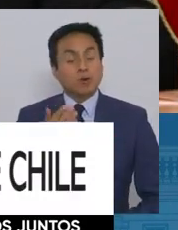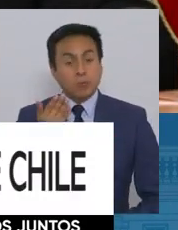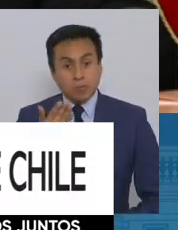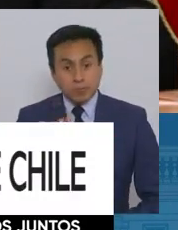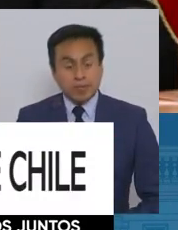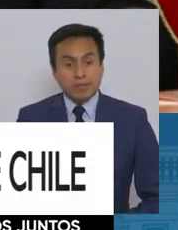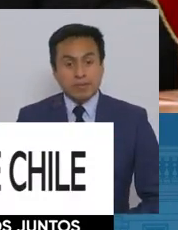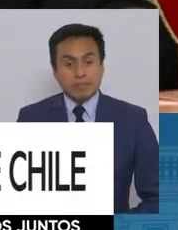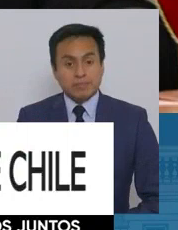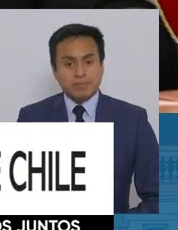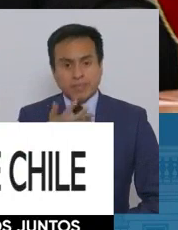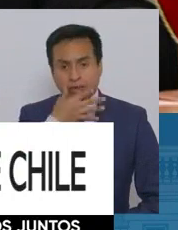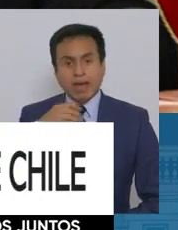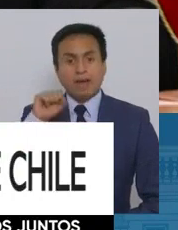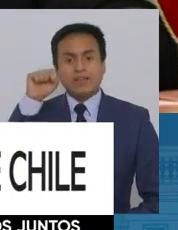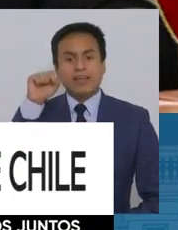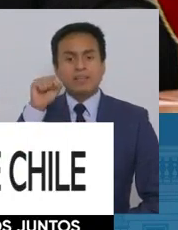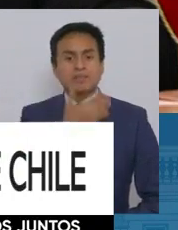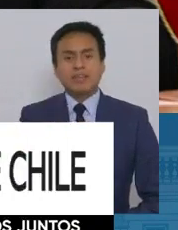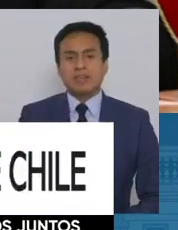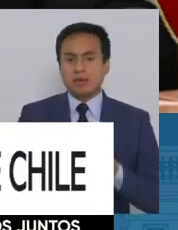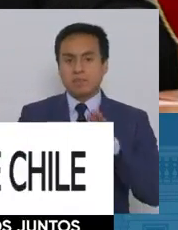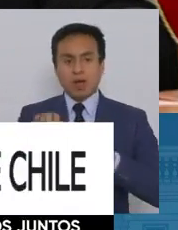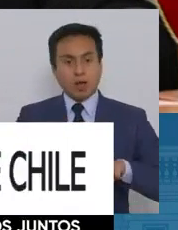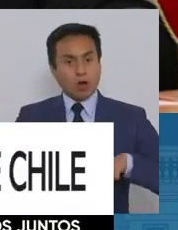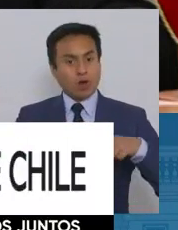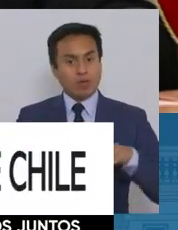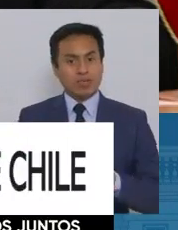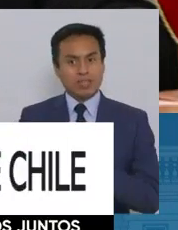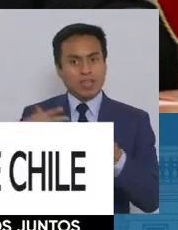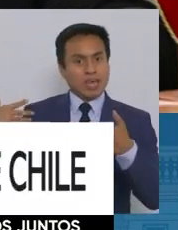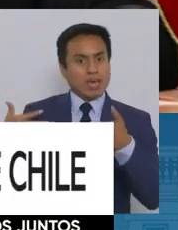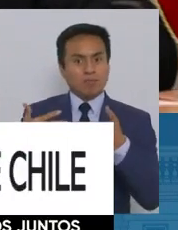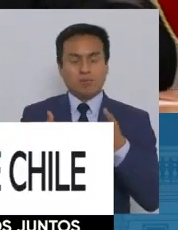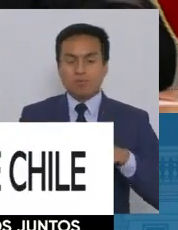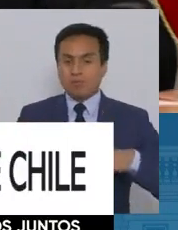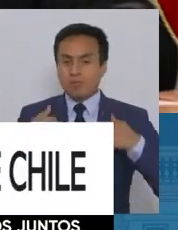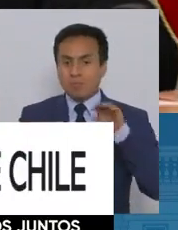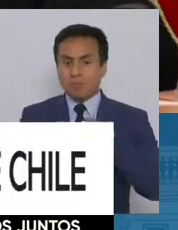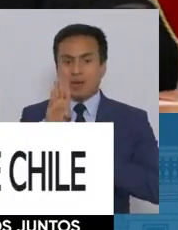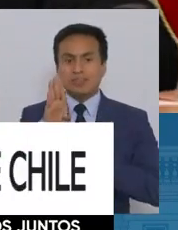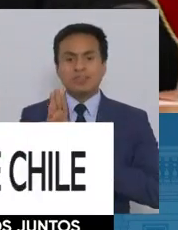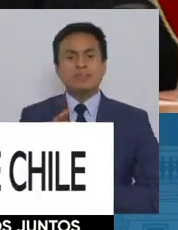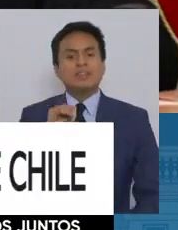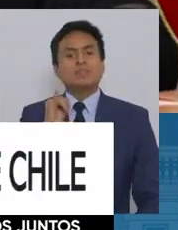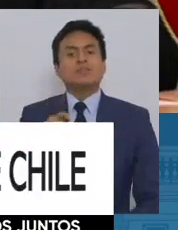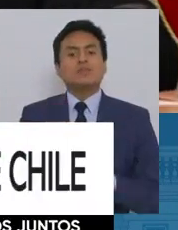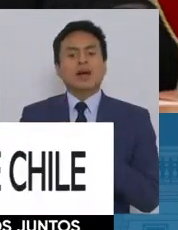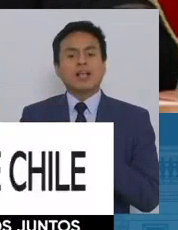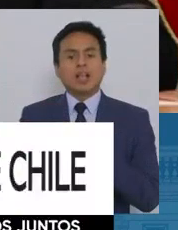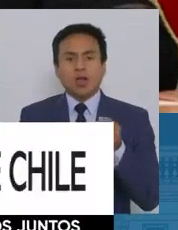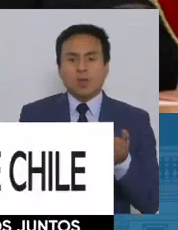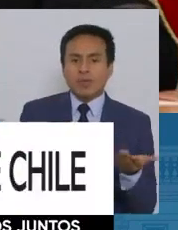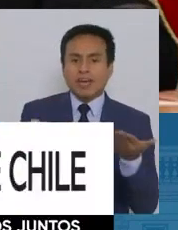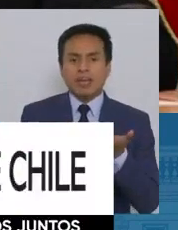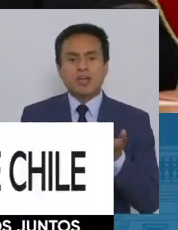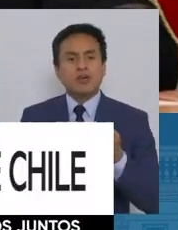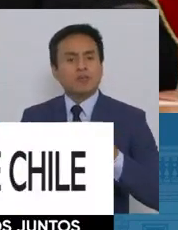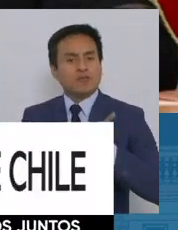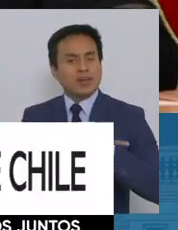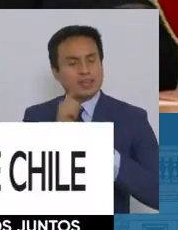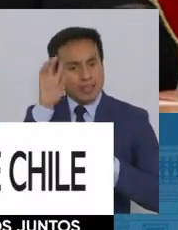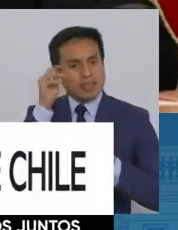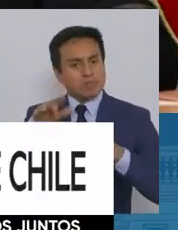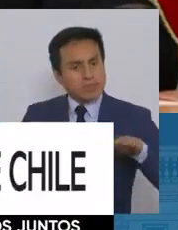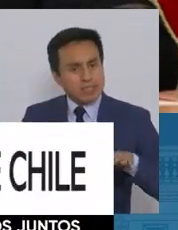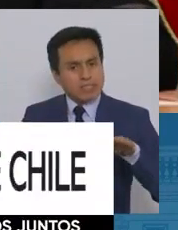usted, Gabriel, va a ser uno de los presidentes más jóvenes de los últimos tiempos. Y uno siempre tiene que saber combinar la fuerza, el